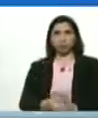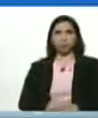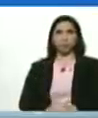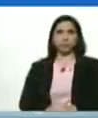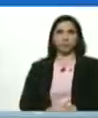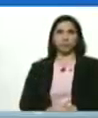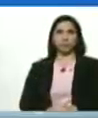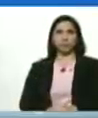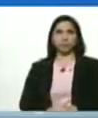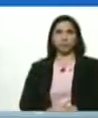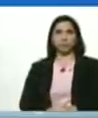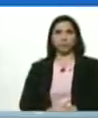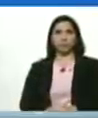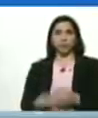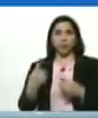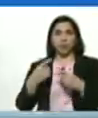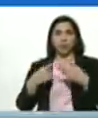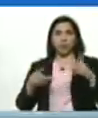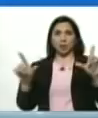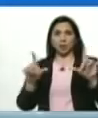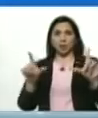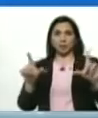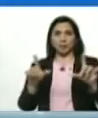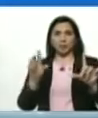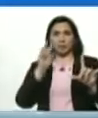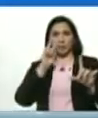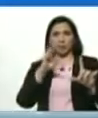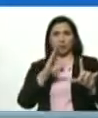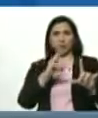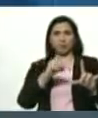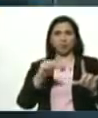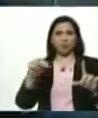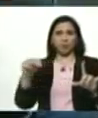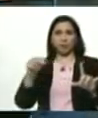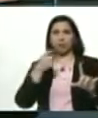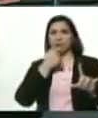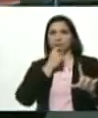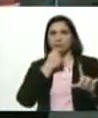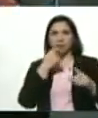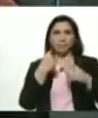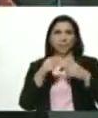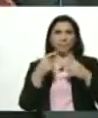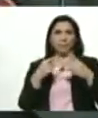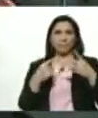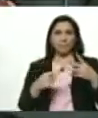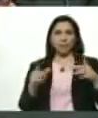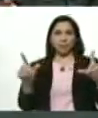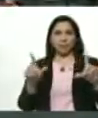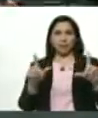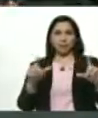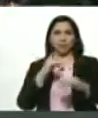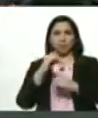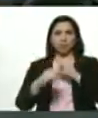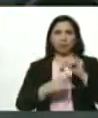bolivia se ve entre otras televisoras veo cnn en inglés y varias televisoras internacionales